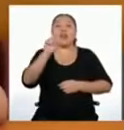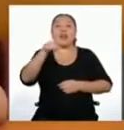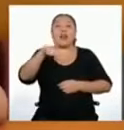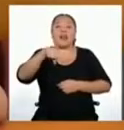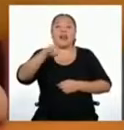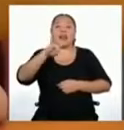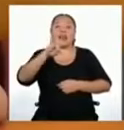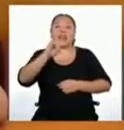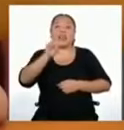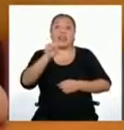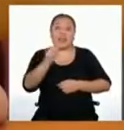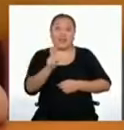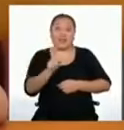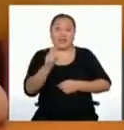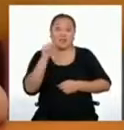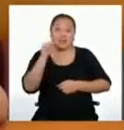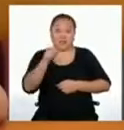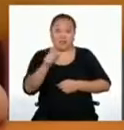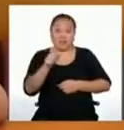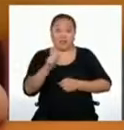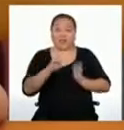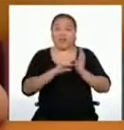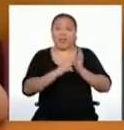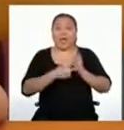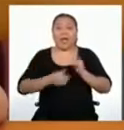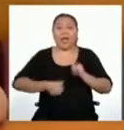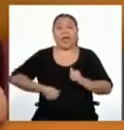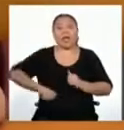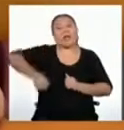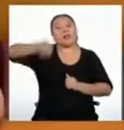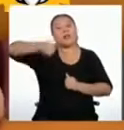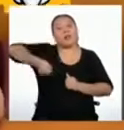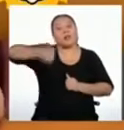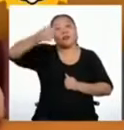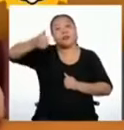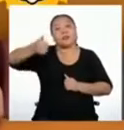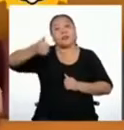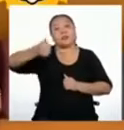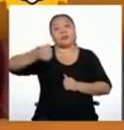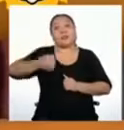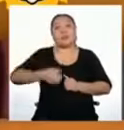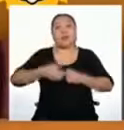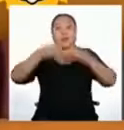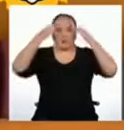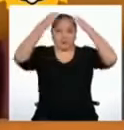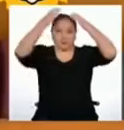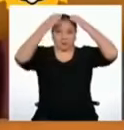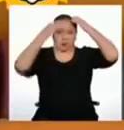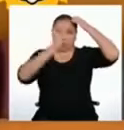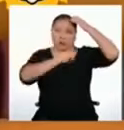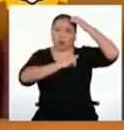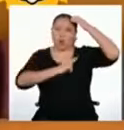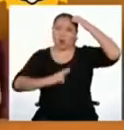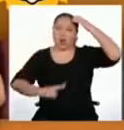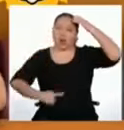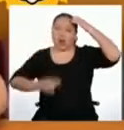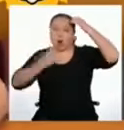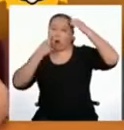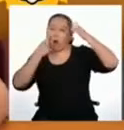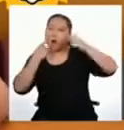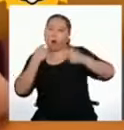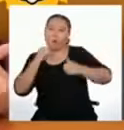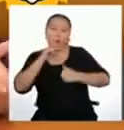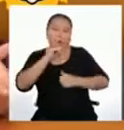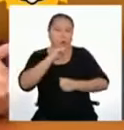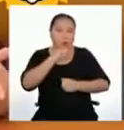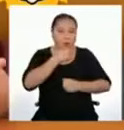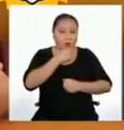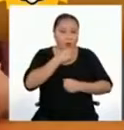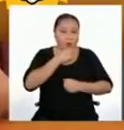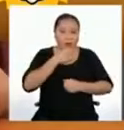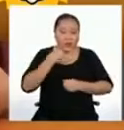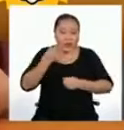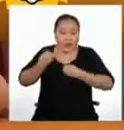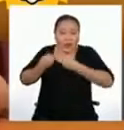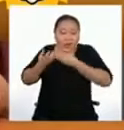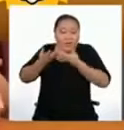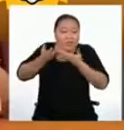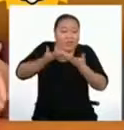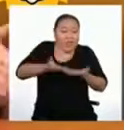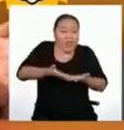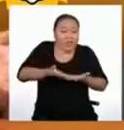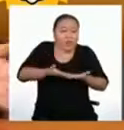monarquía, el poder máximo se concentra en un rey o una reina que ha heredado el